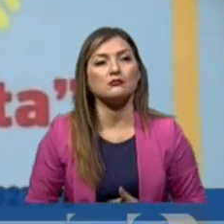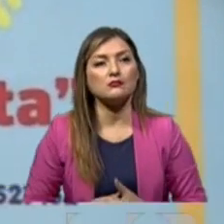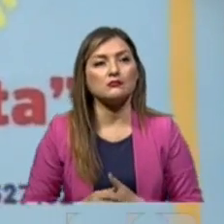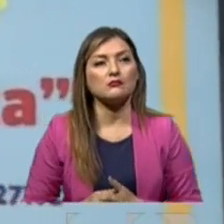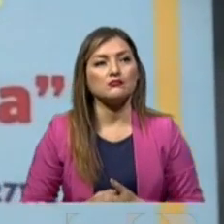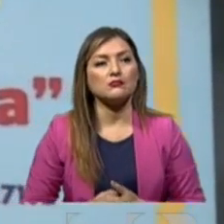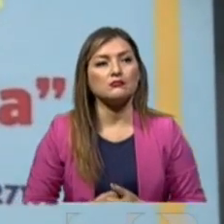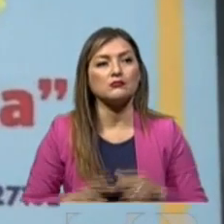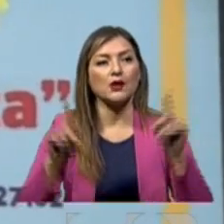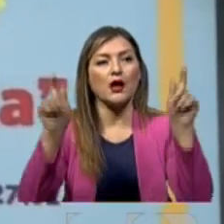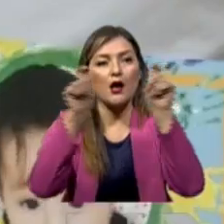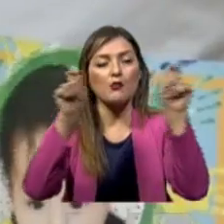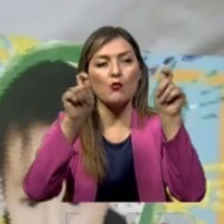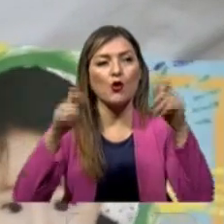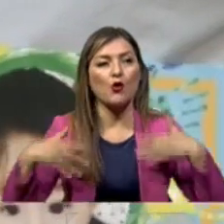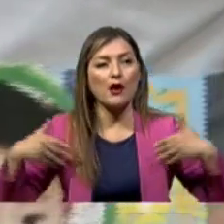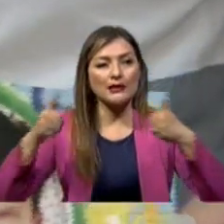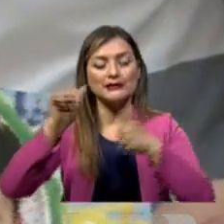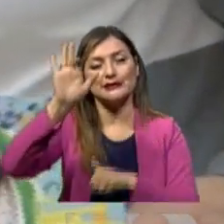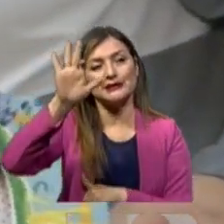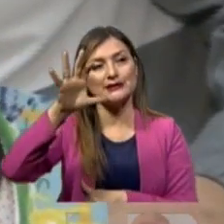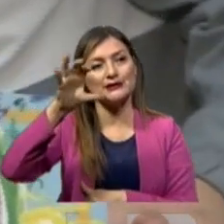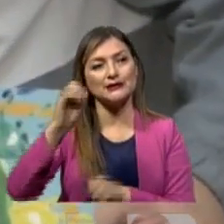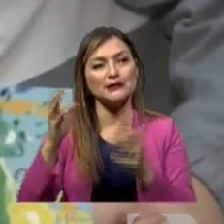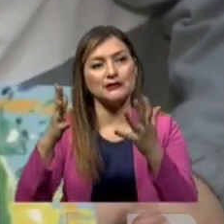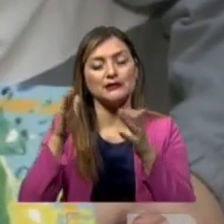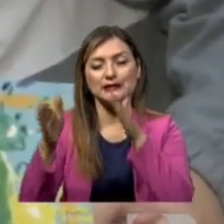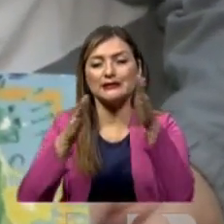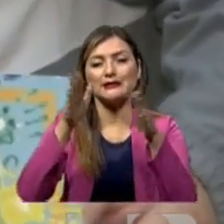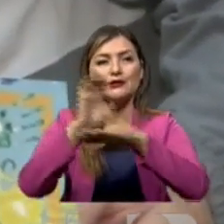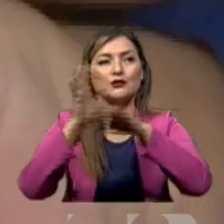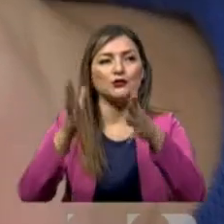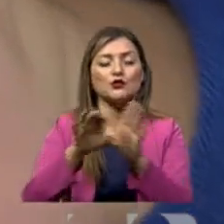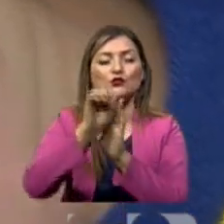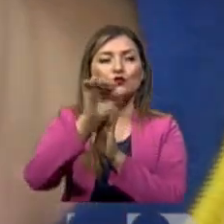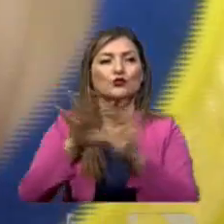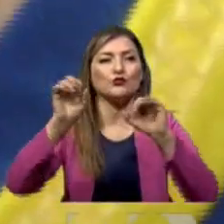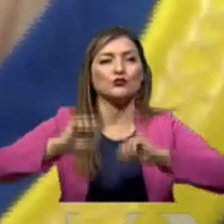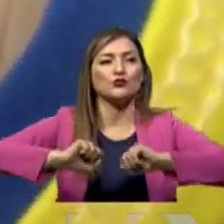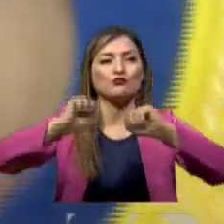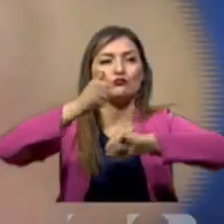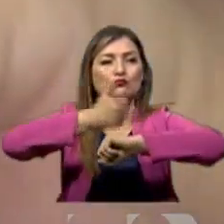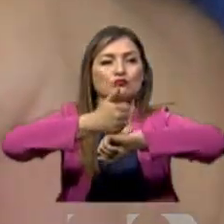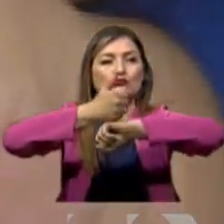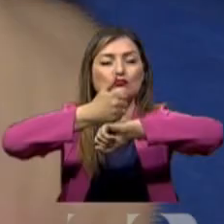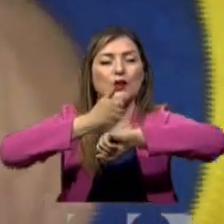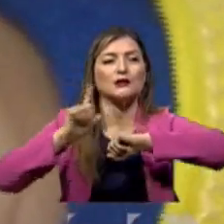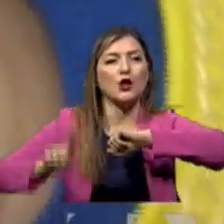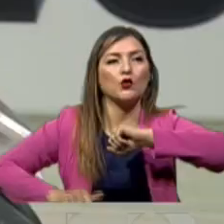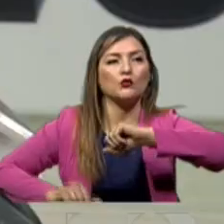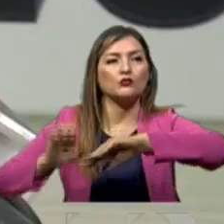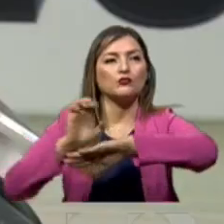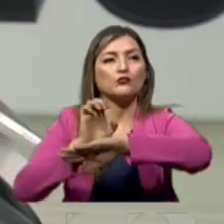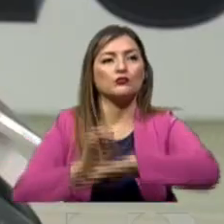han desarrollado la campaña Valiente Theo, con la que esperan llegar a todos los ecuatorianos y también a las autoridades de salud del